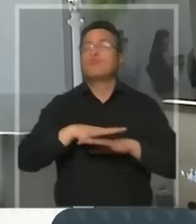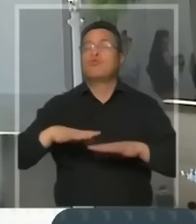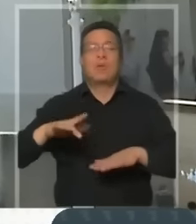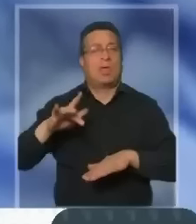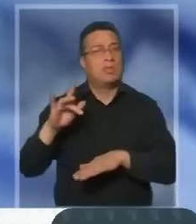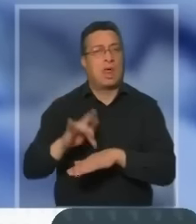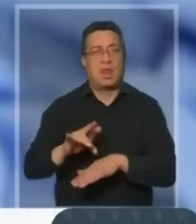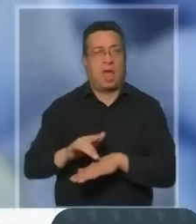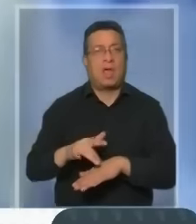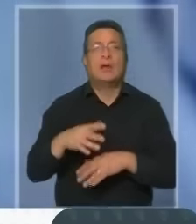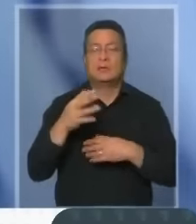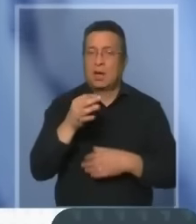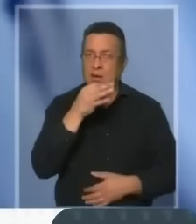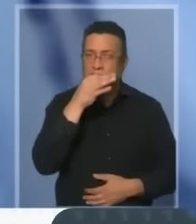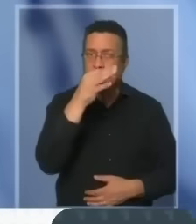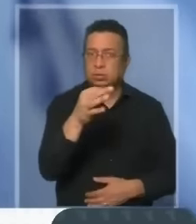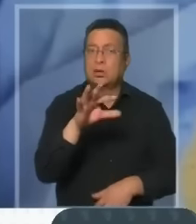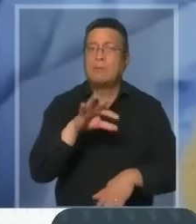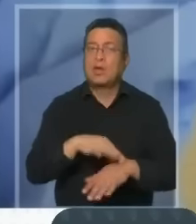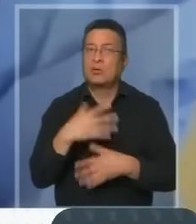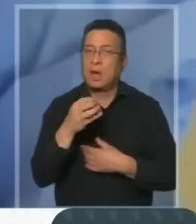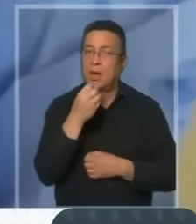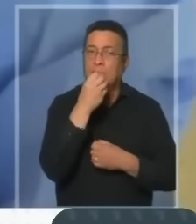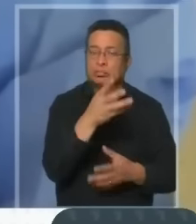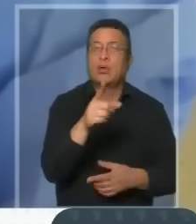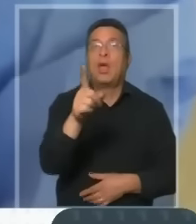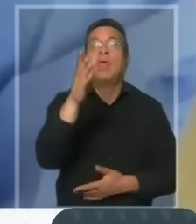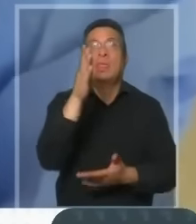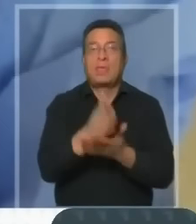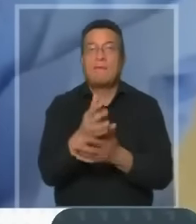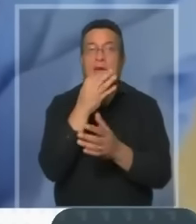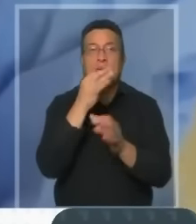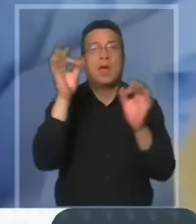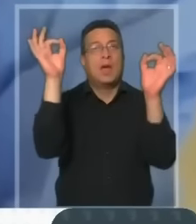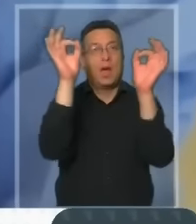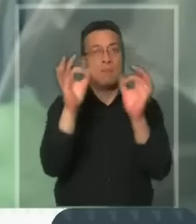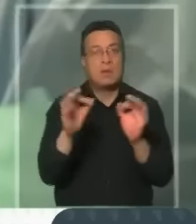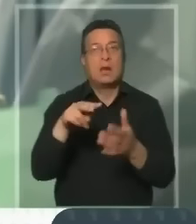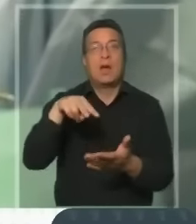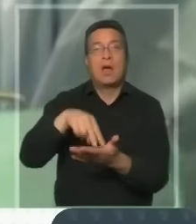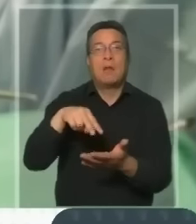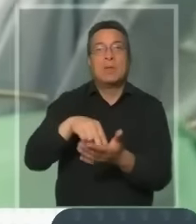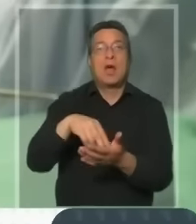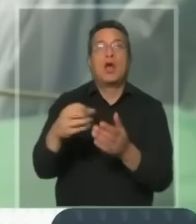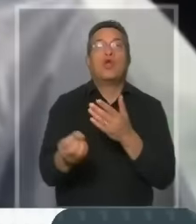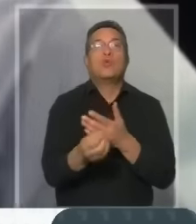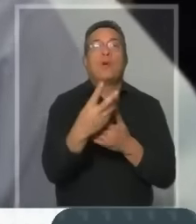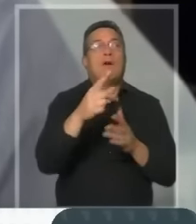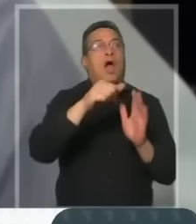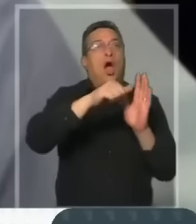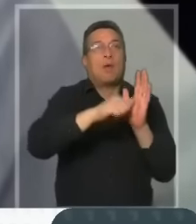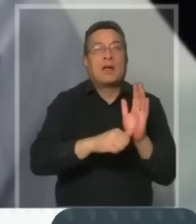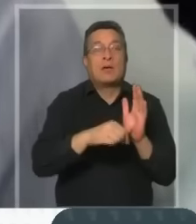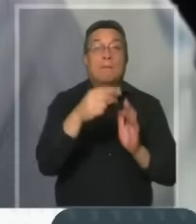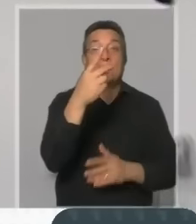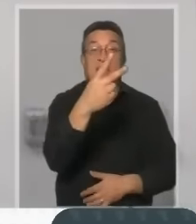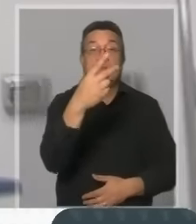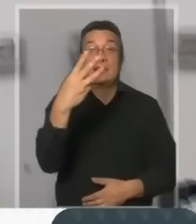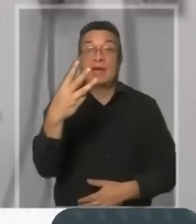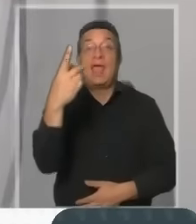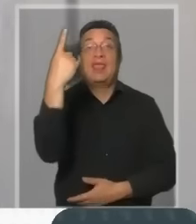y así se lo hicieron saber los médicos, que también tuvieron que explicarles durante la espera de su nueva operación ese 23